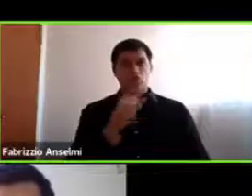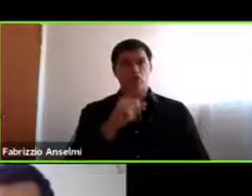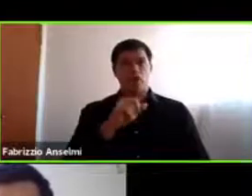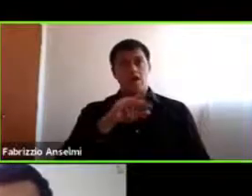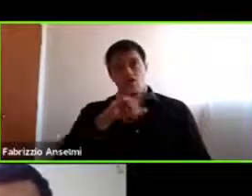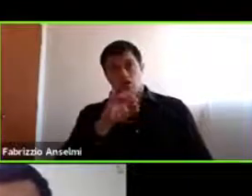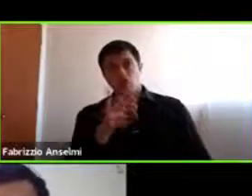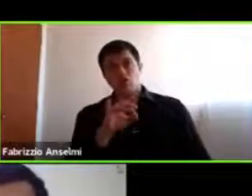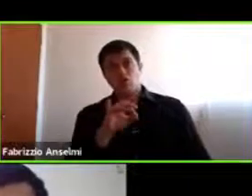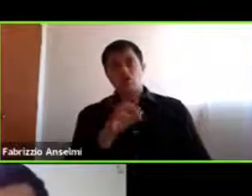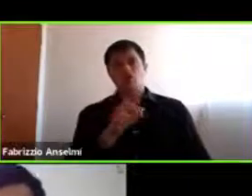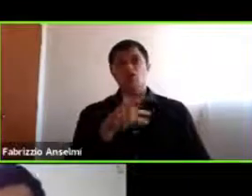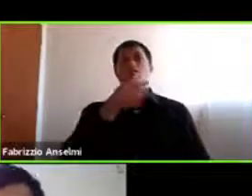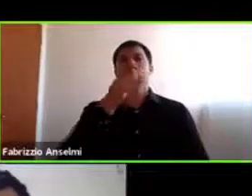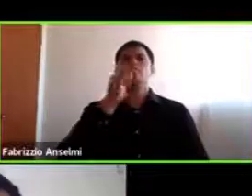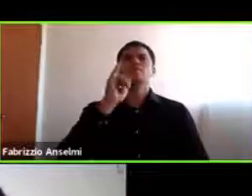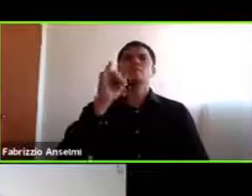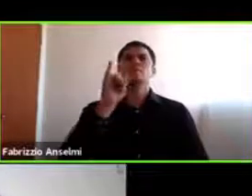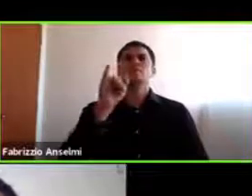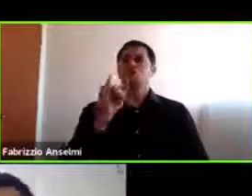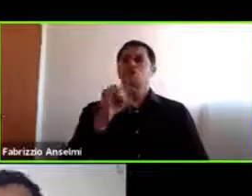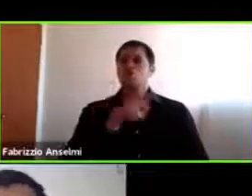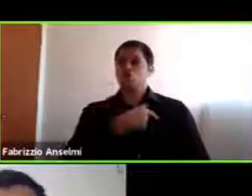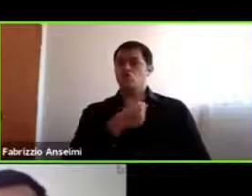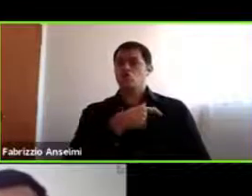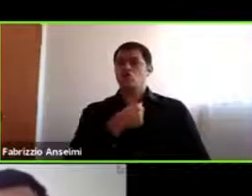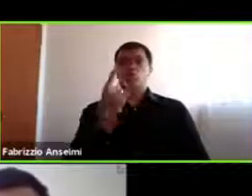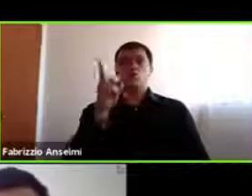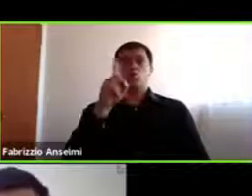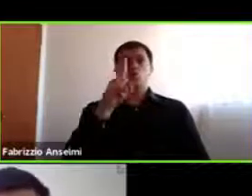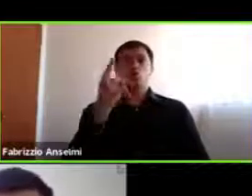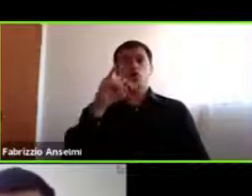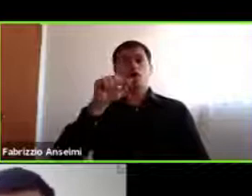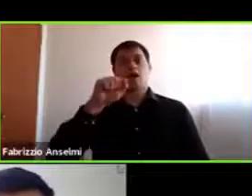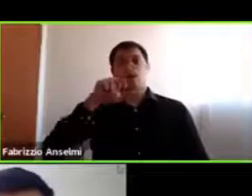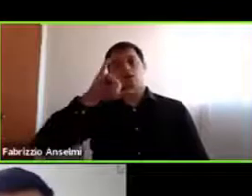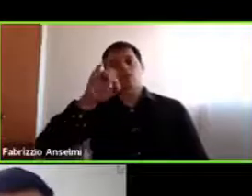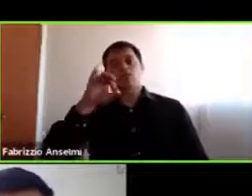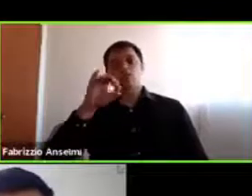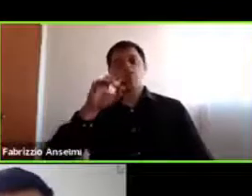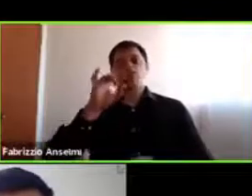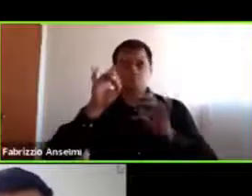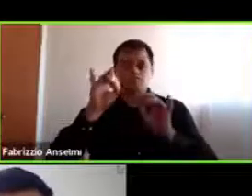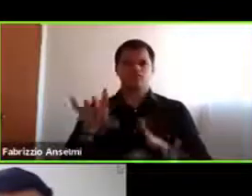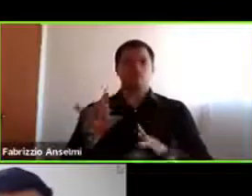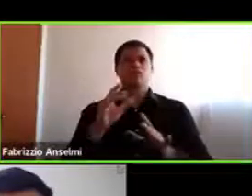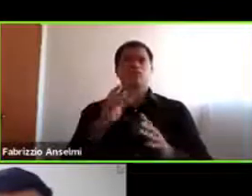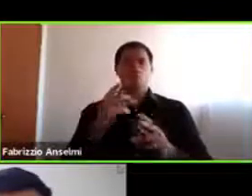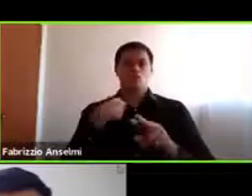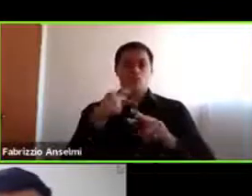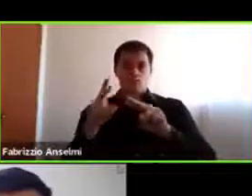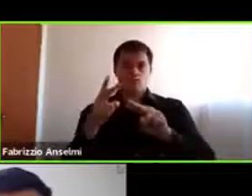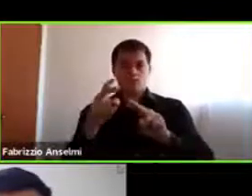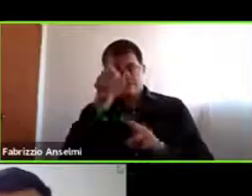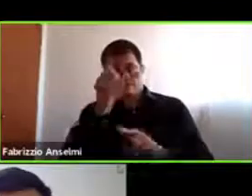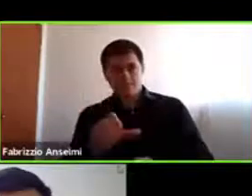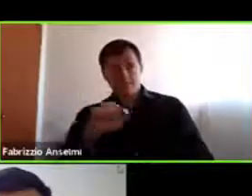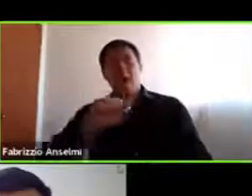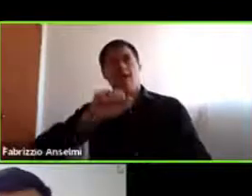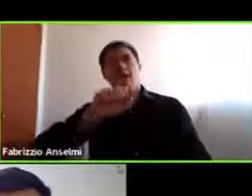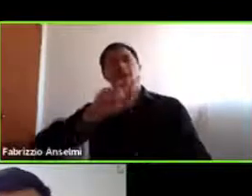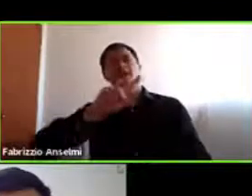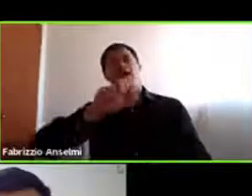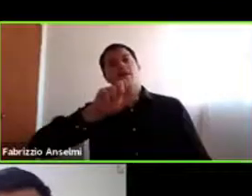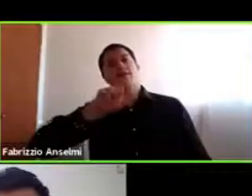si el nombre de usuario se define al crear el personaje y por lo tanto puede ser definido por el por el cuidador